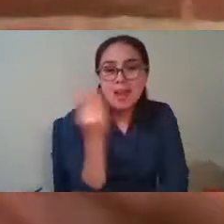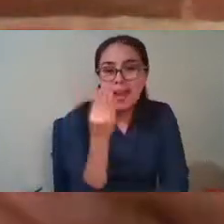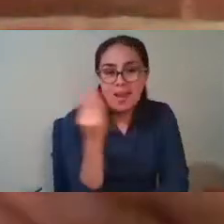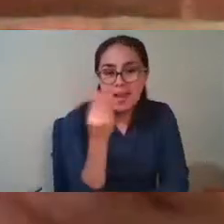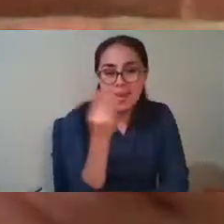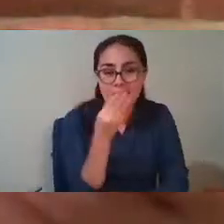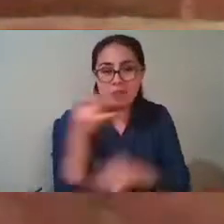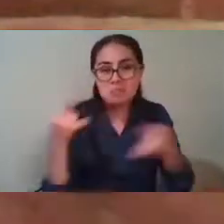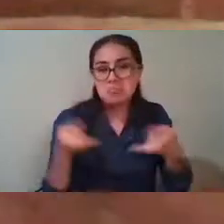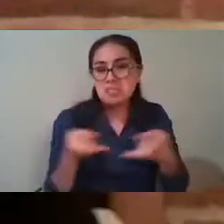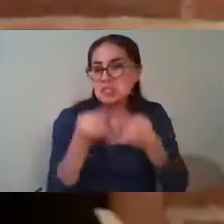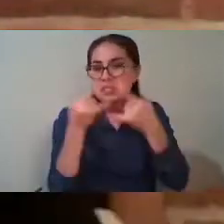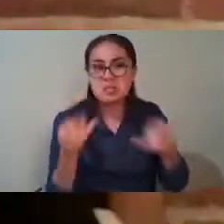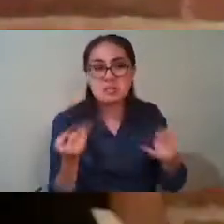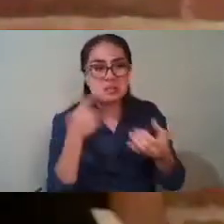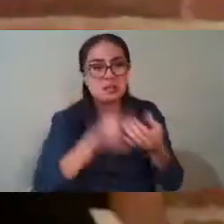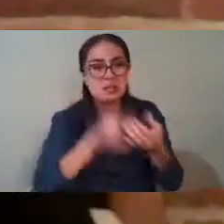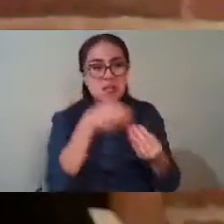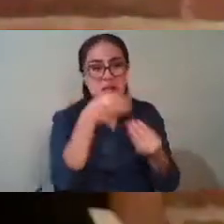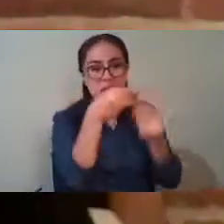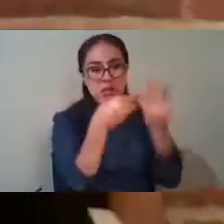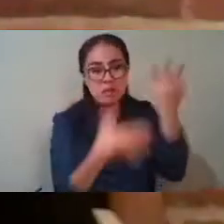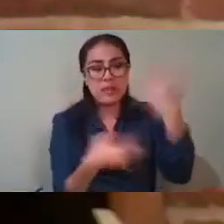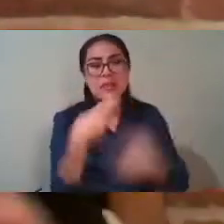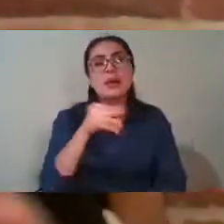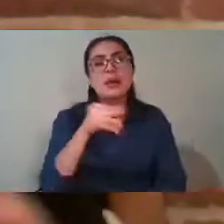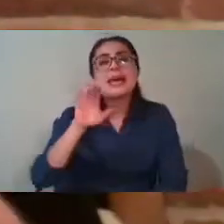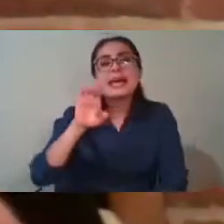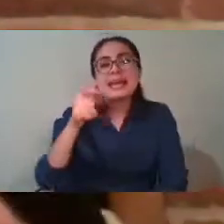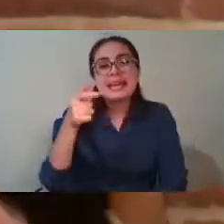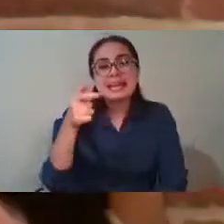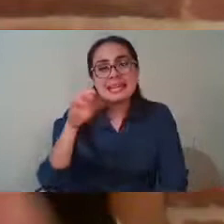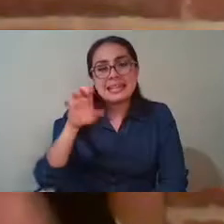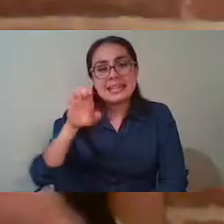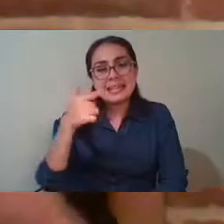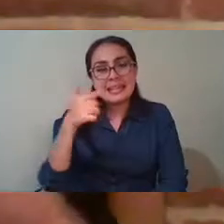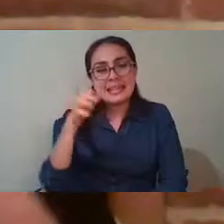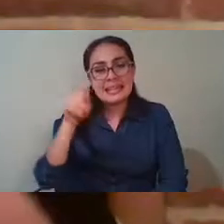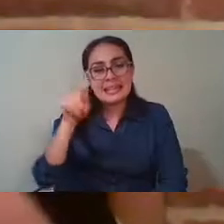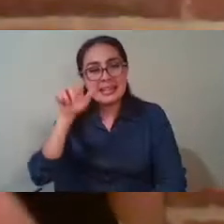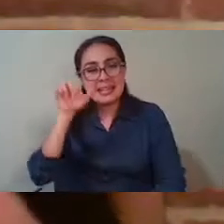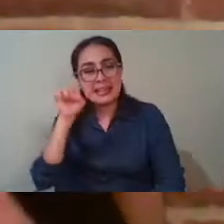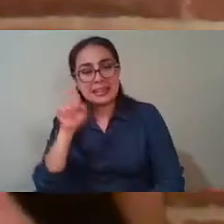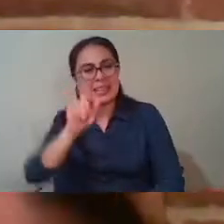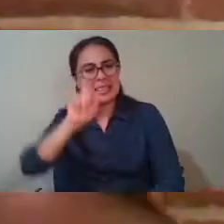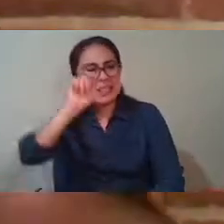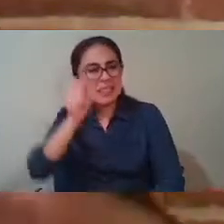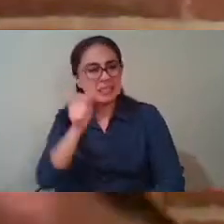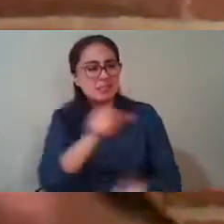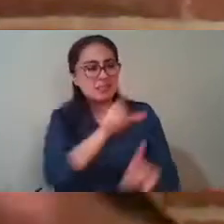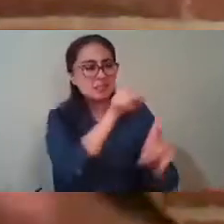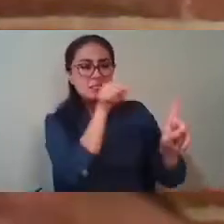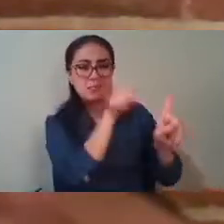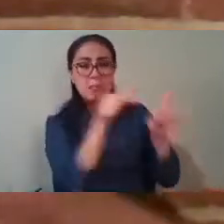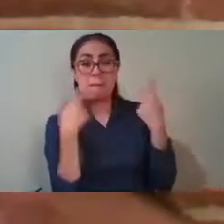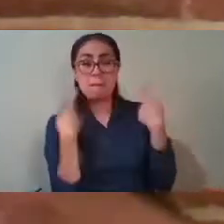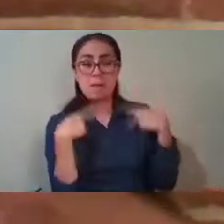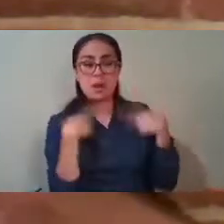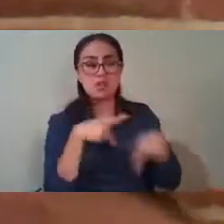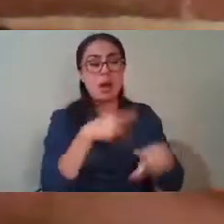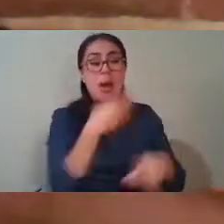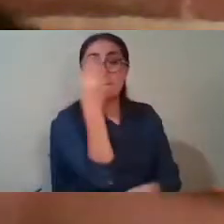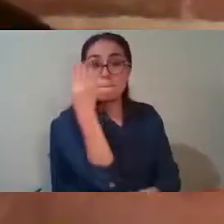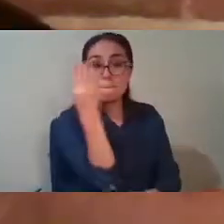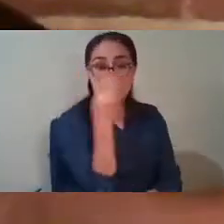especializados a los que se llama exégetas. Los exégetas son aquellos que leen la Biblia y buscan en las figuras de la